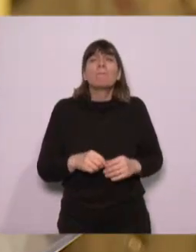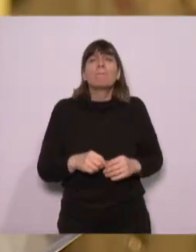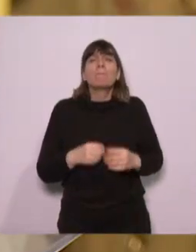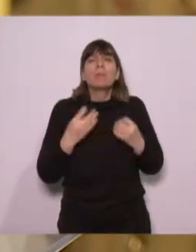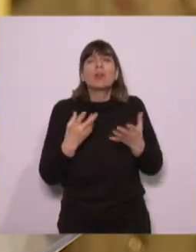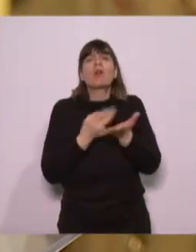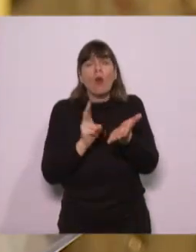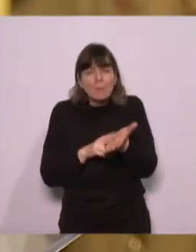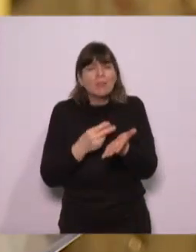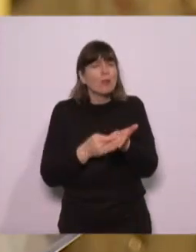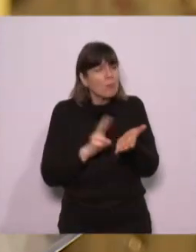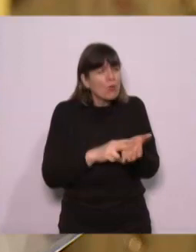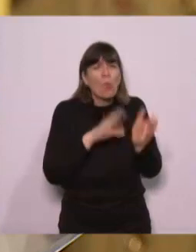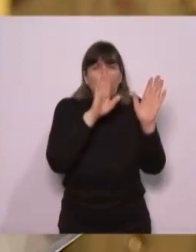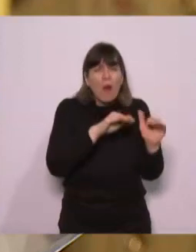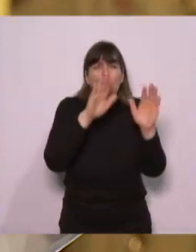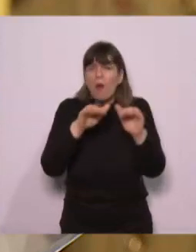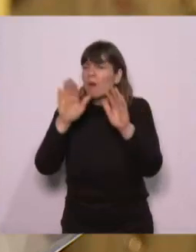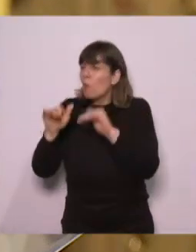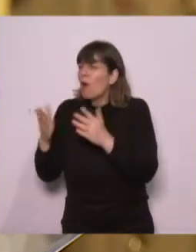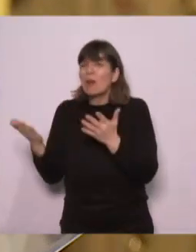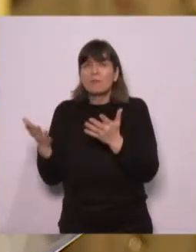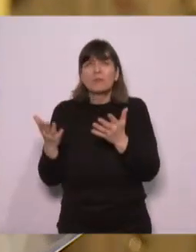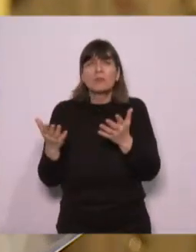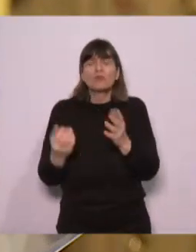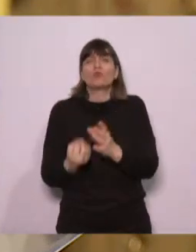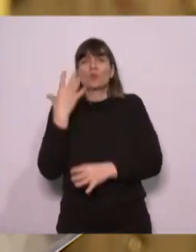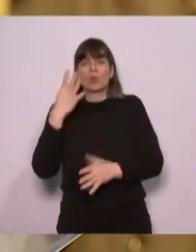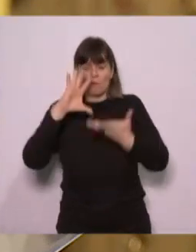Por la repetición de los actos surgen las actitudes.